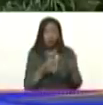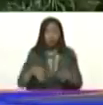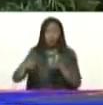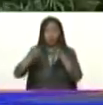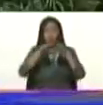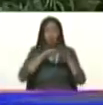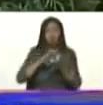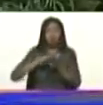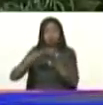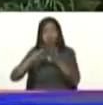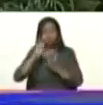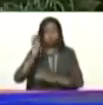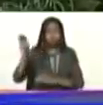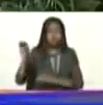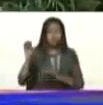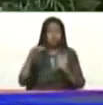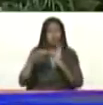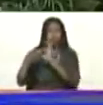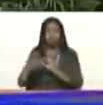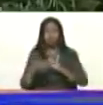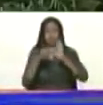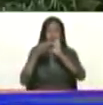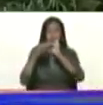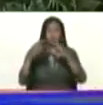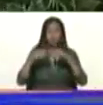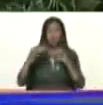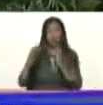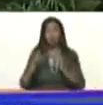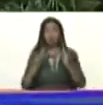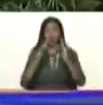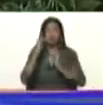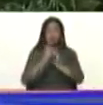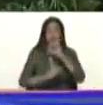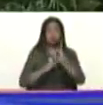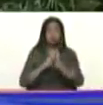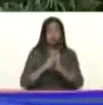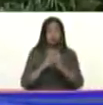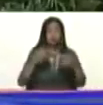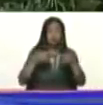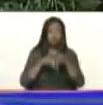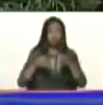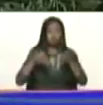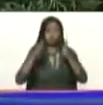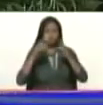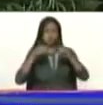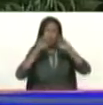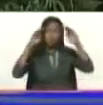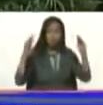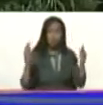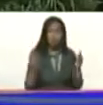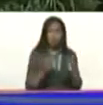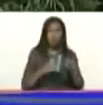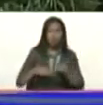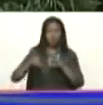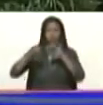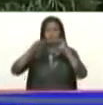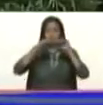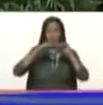país, por las alianzas internacionales, por la construcción de un mundo multipolar y multicéntrico, el